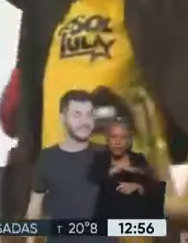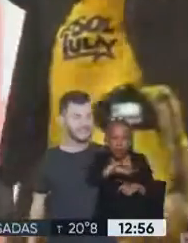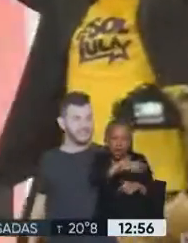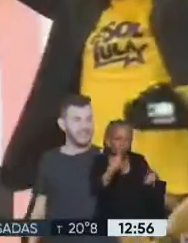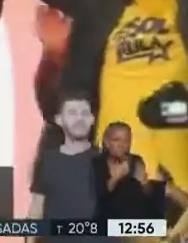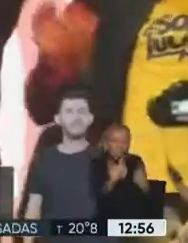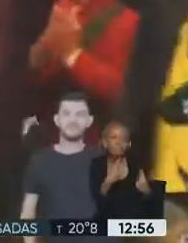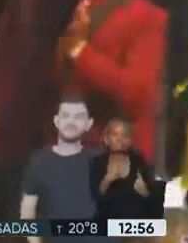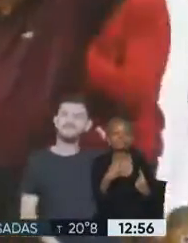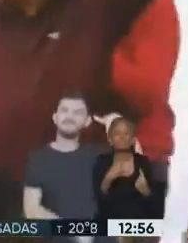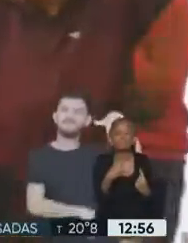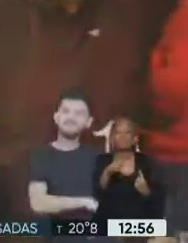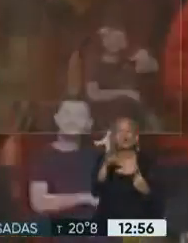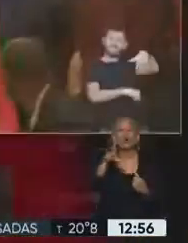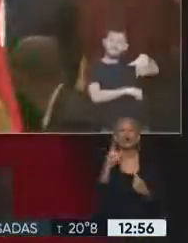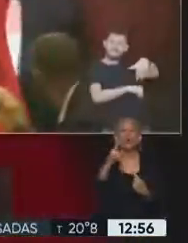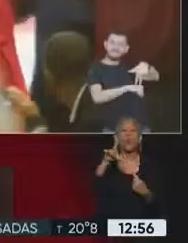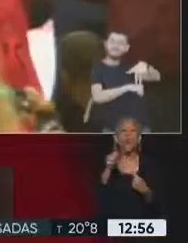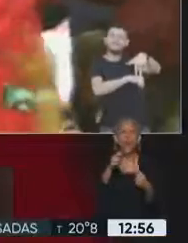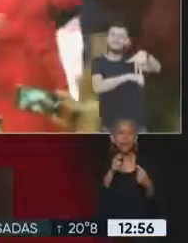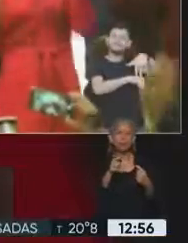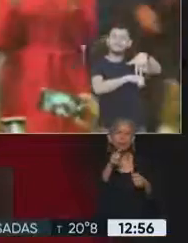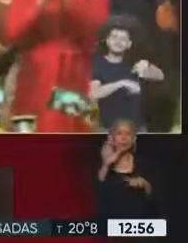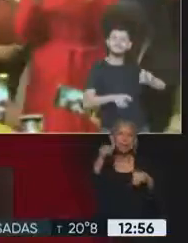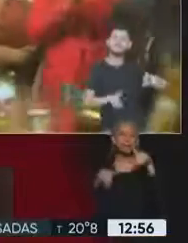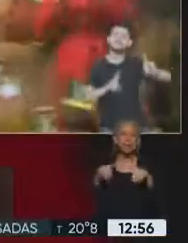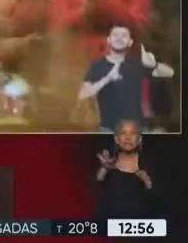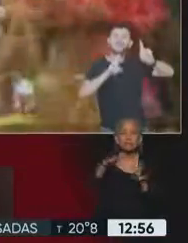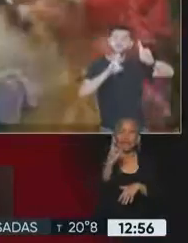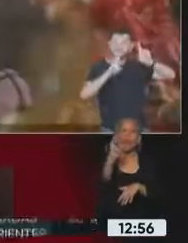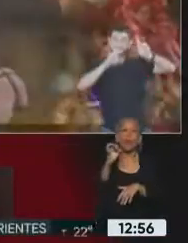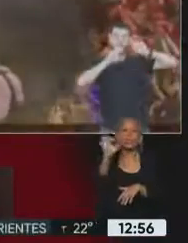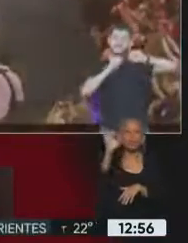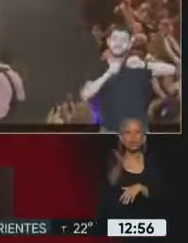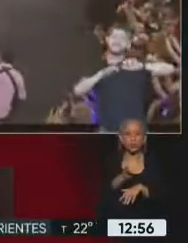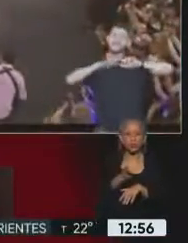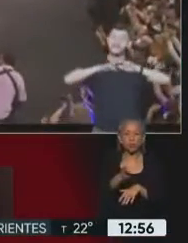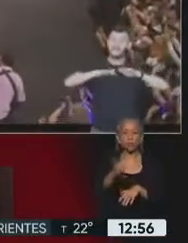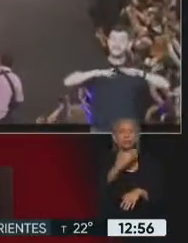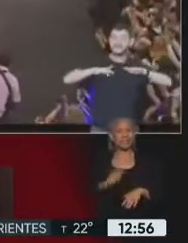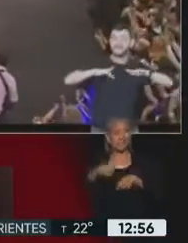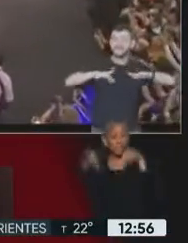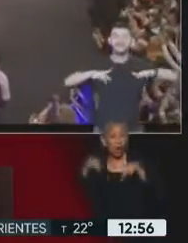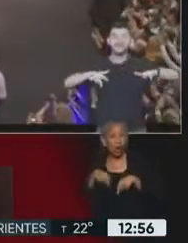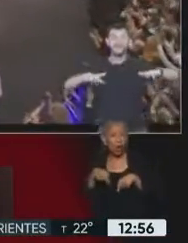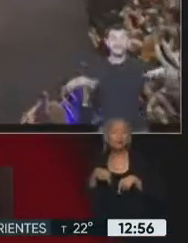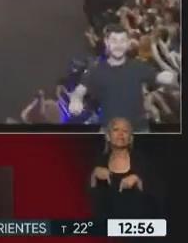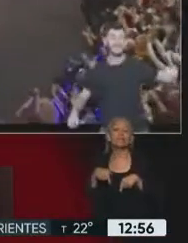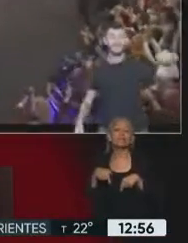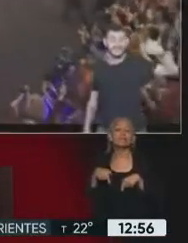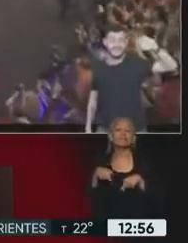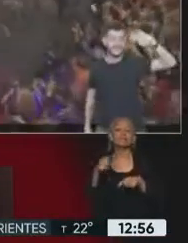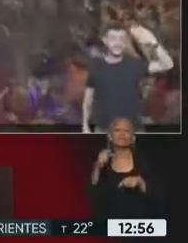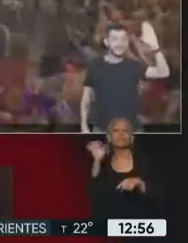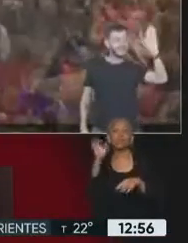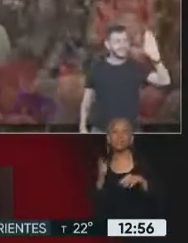está más o menos estancado en un 40% y un jair bolsonaro que creció algún porcentaje en las últimas semanas